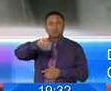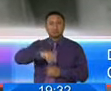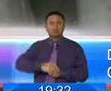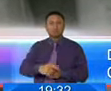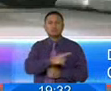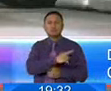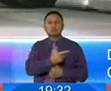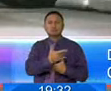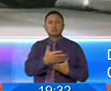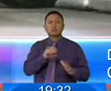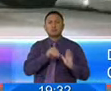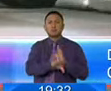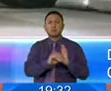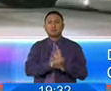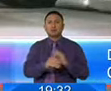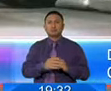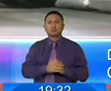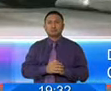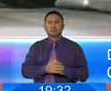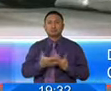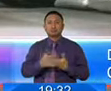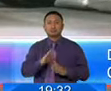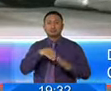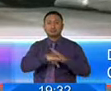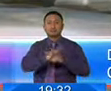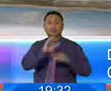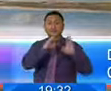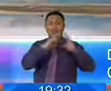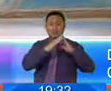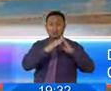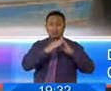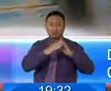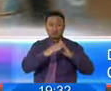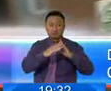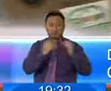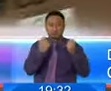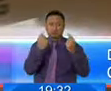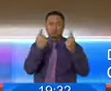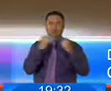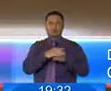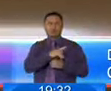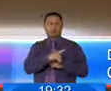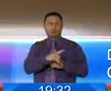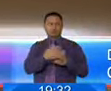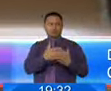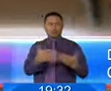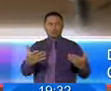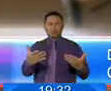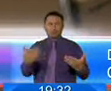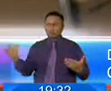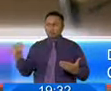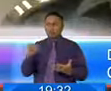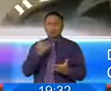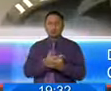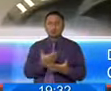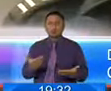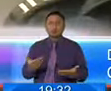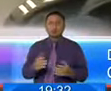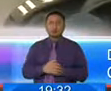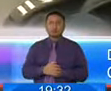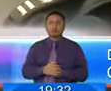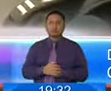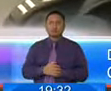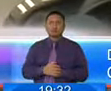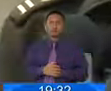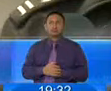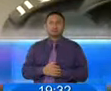estas sustancias. No obstante, al hacer el allanamiento respectivo, la sorpresa fue que había mercadería que no pudieron justificar. Nosotros